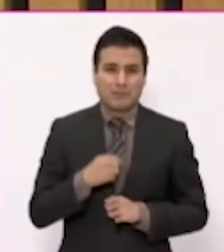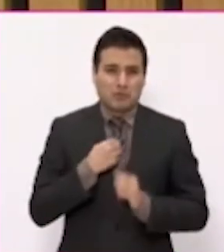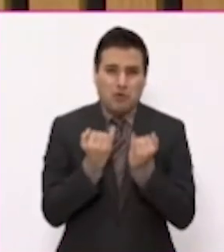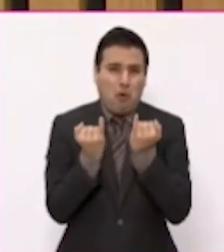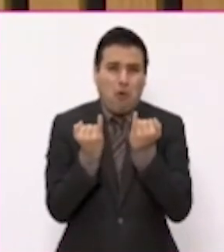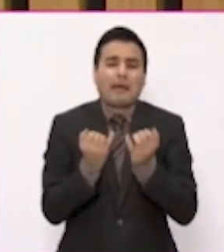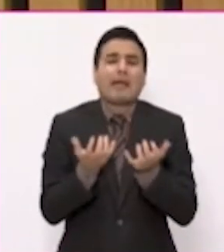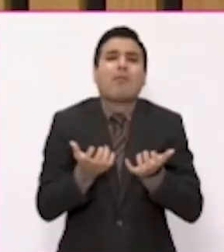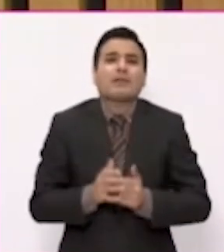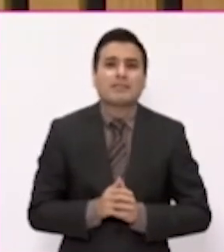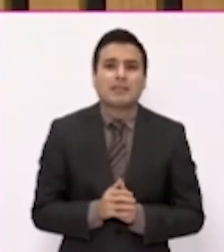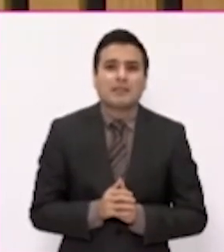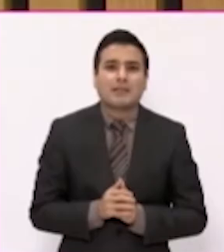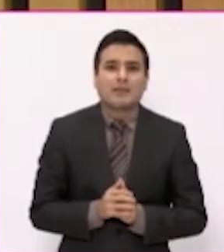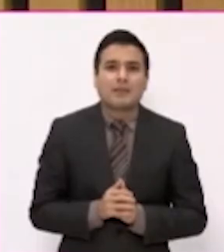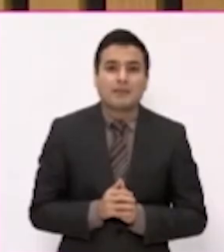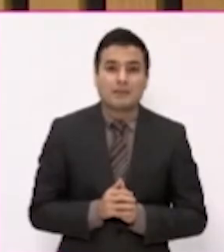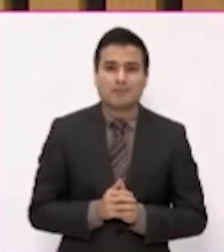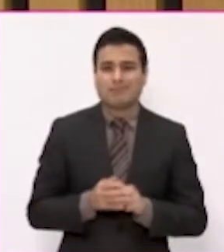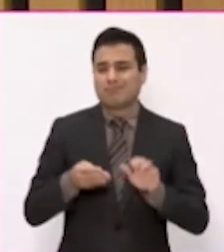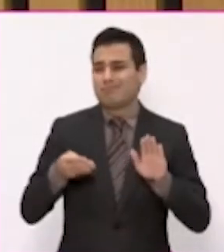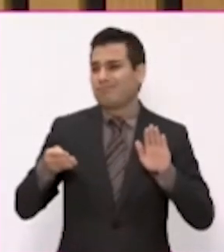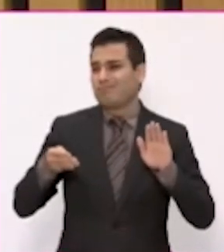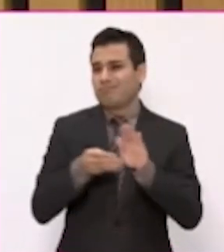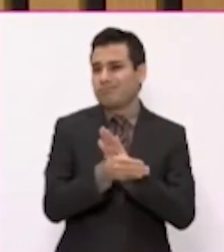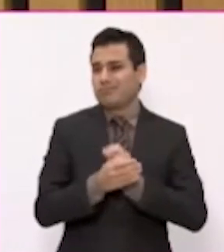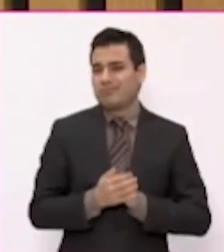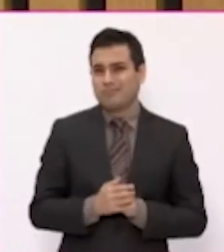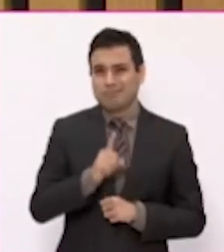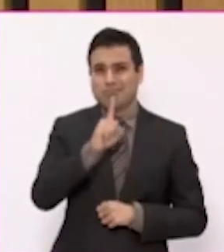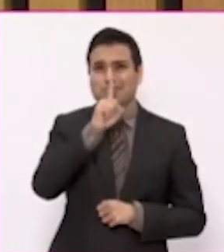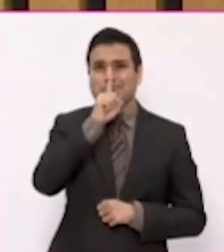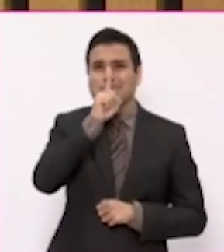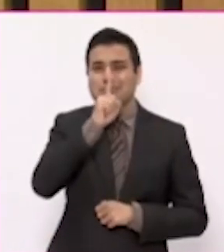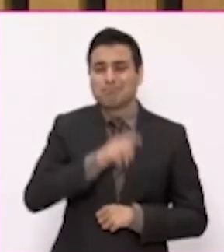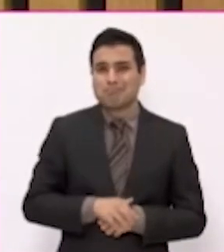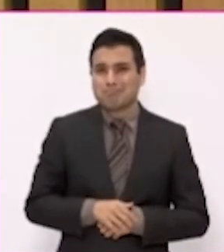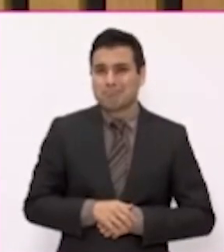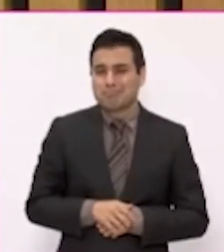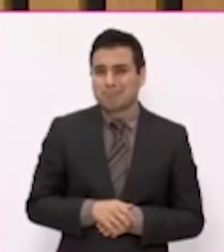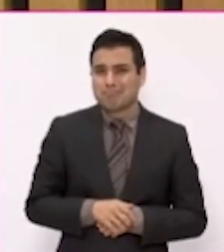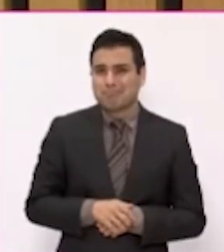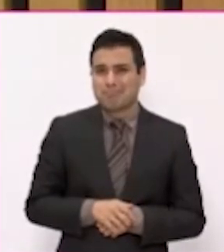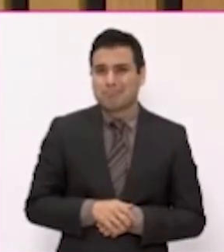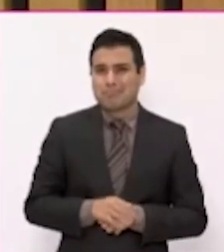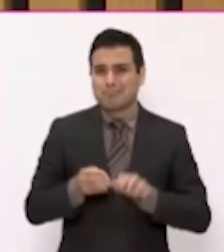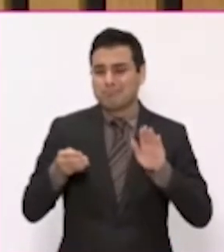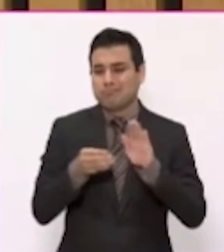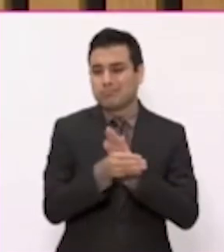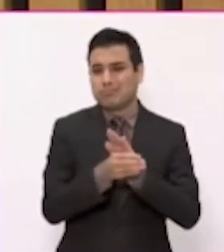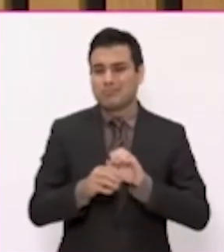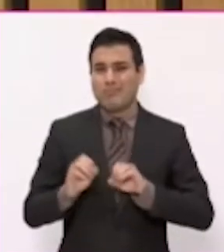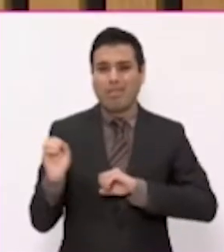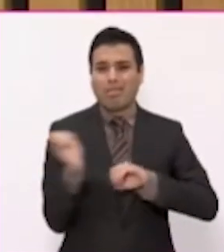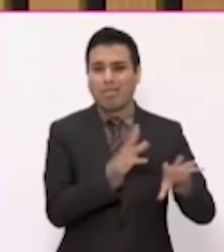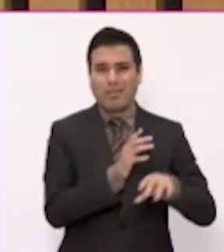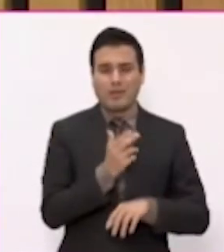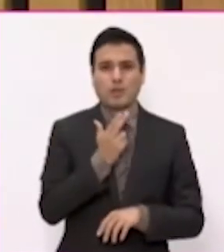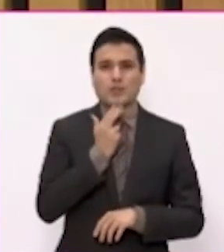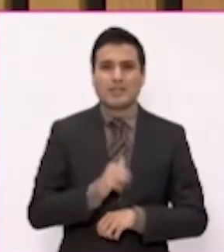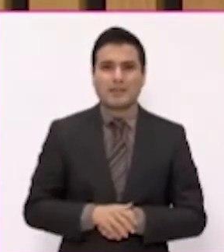fue excomulgado. Archívese, que se lo mandó directo el Papa, archívese donde no estorbe. Y no formaré